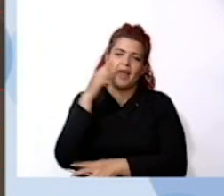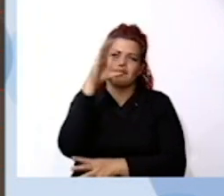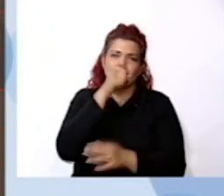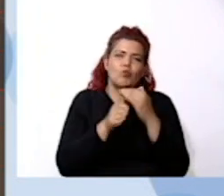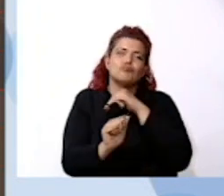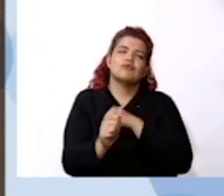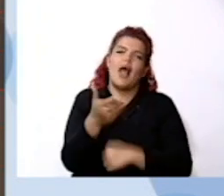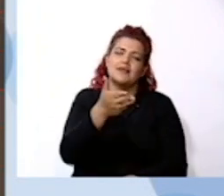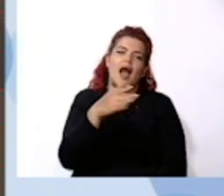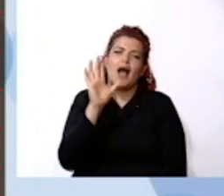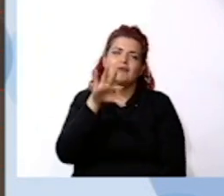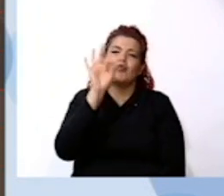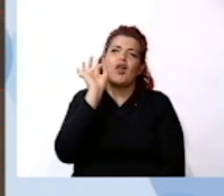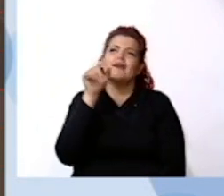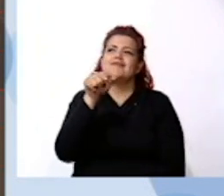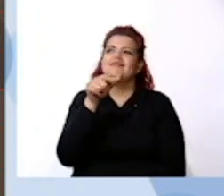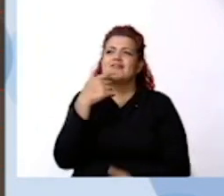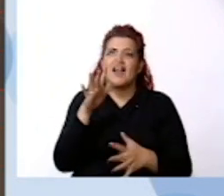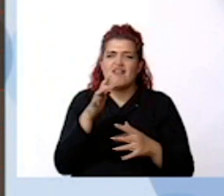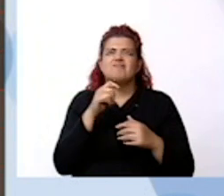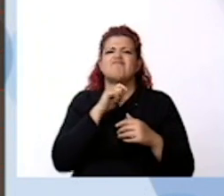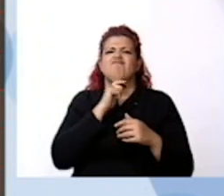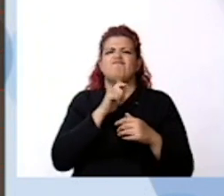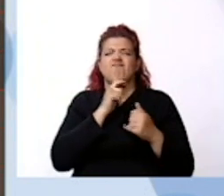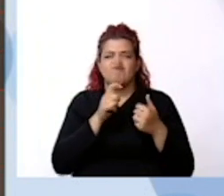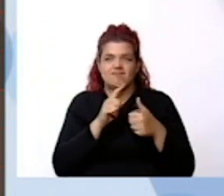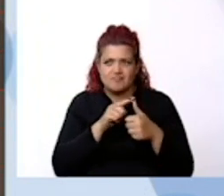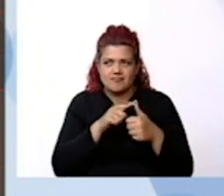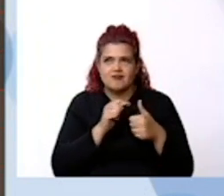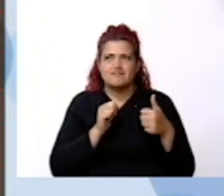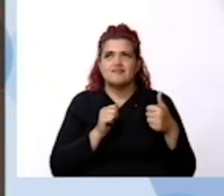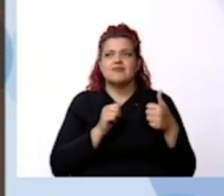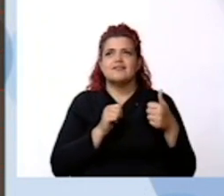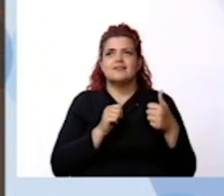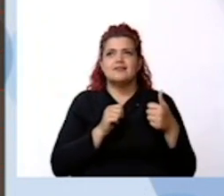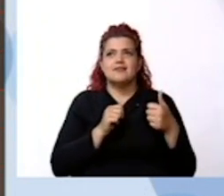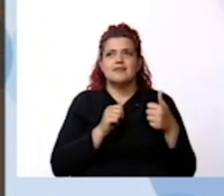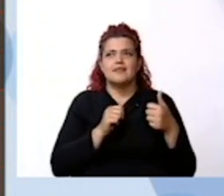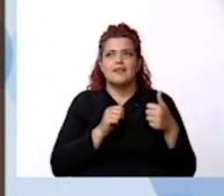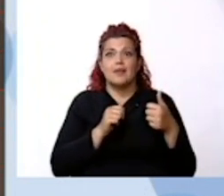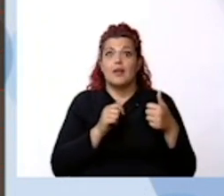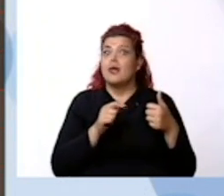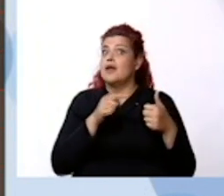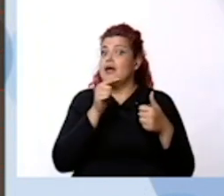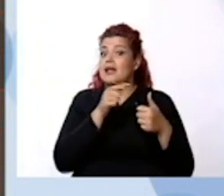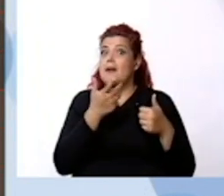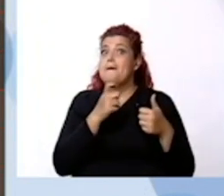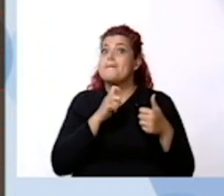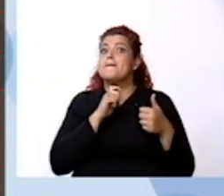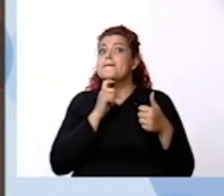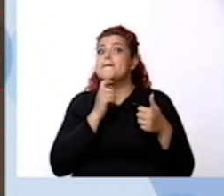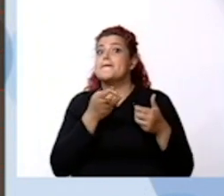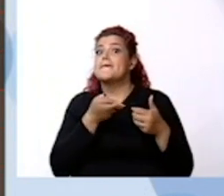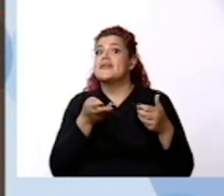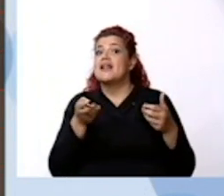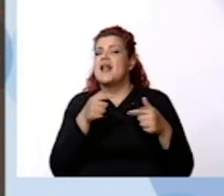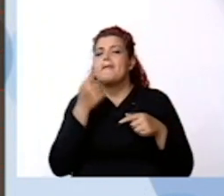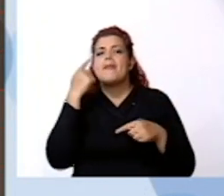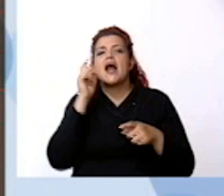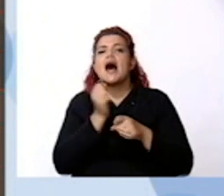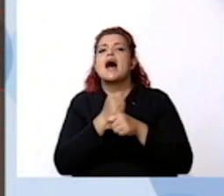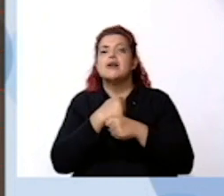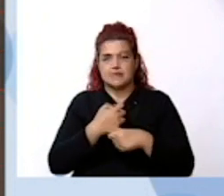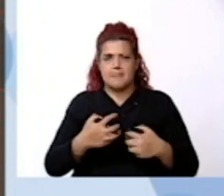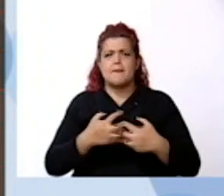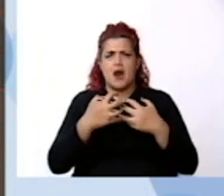escondidas. Ya encontramos hierro, que es uno de los materiales que nos sirve para hacer las máquinas, es